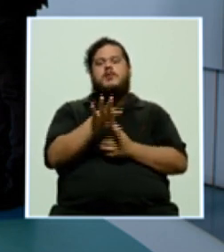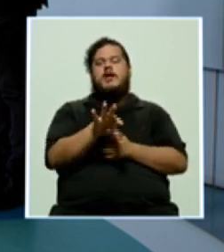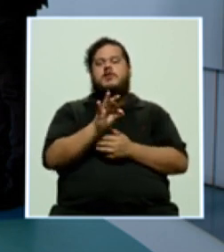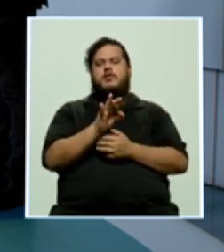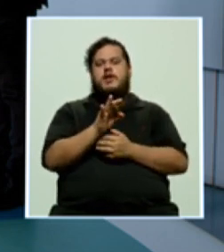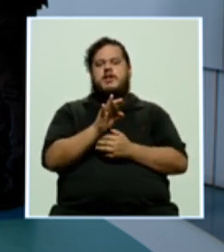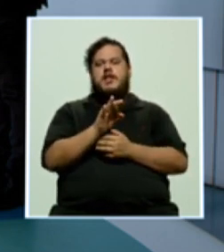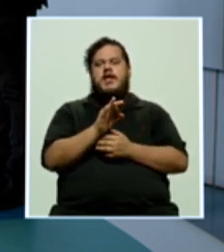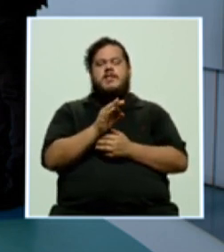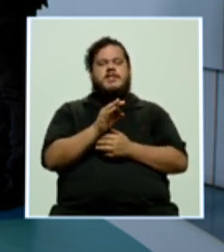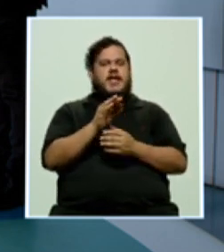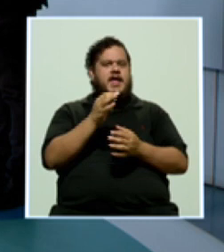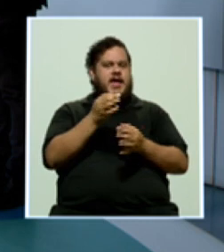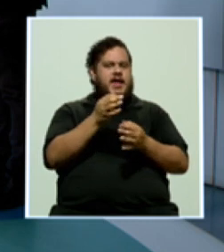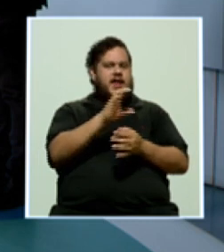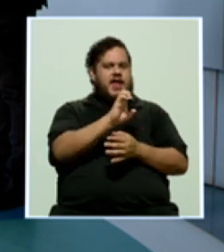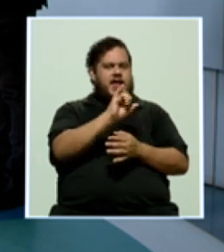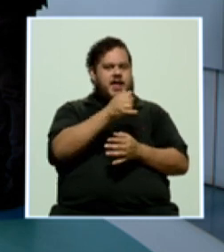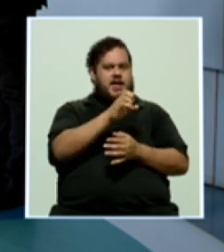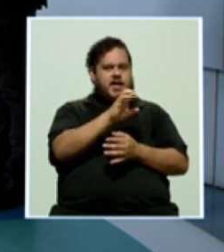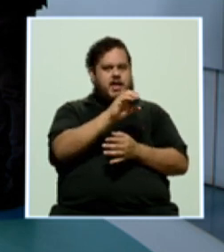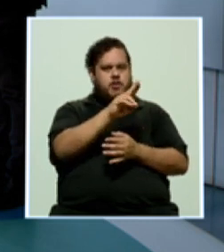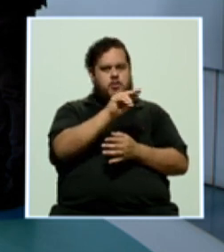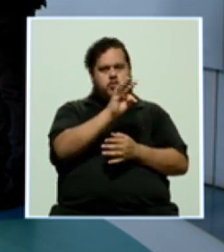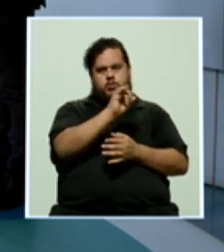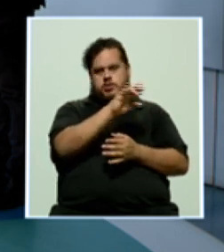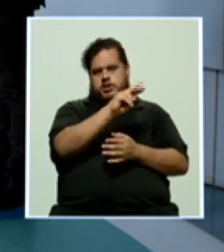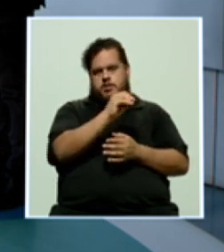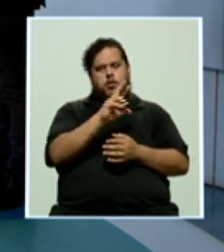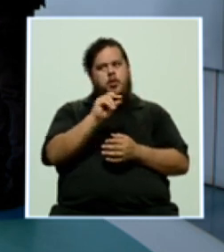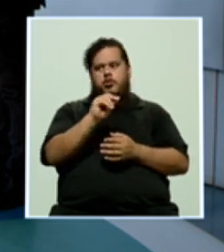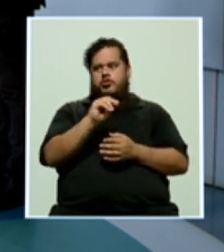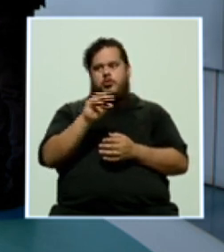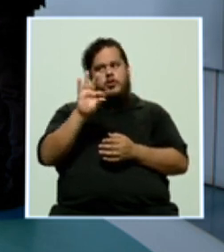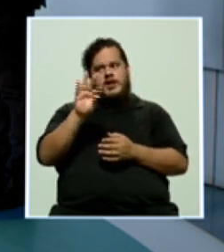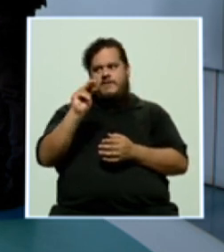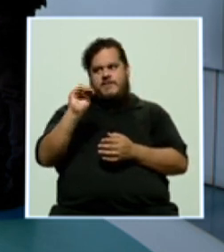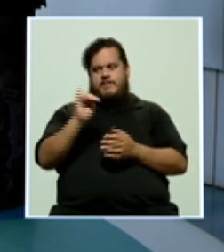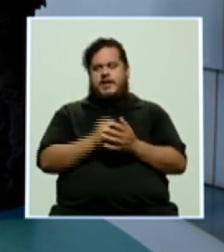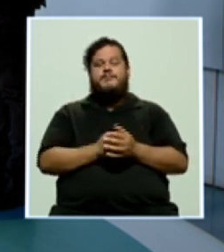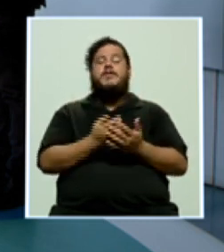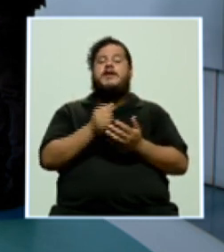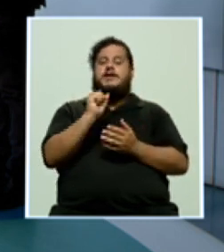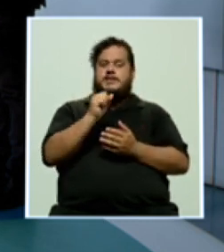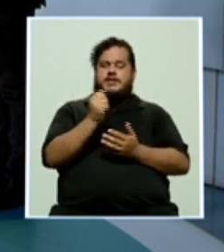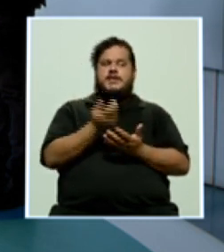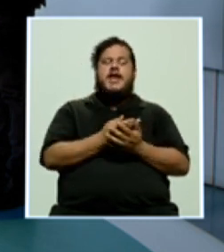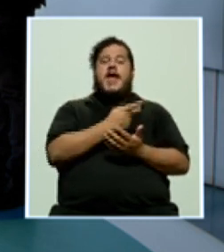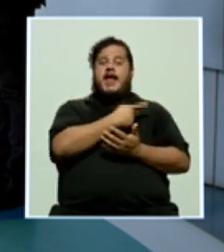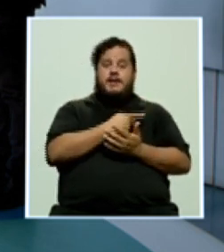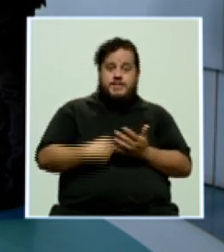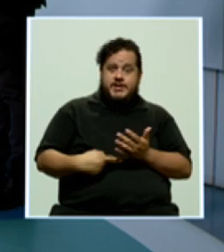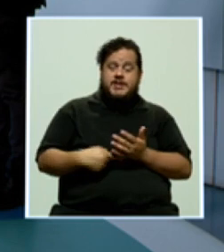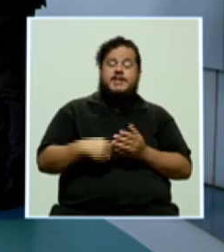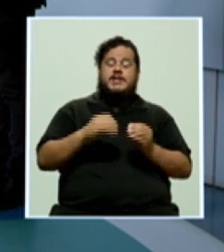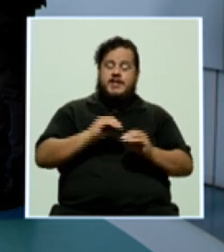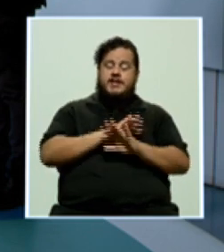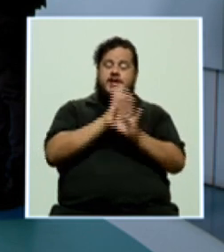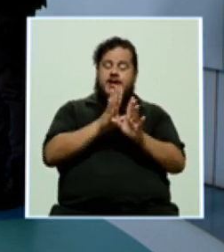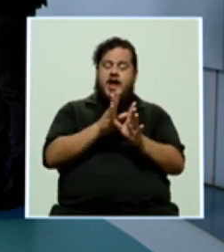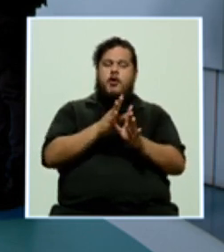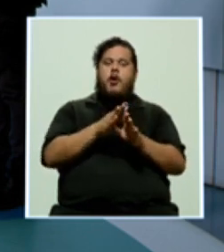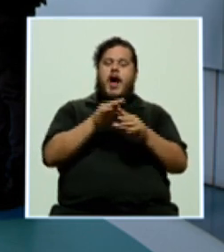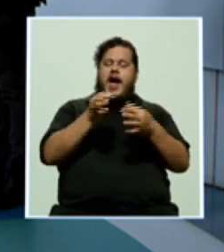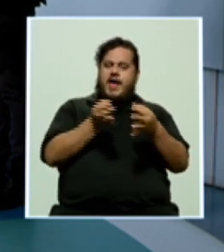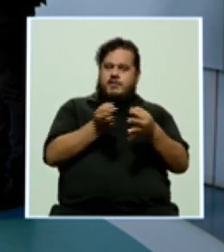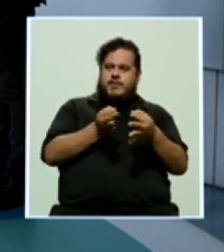del Ejecutivo, no del Fondo. Que se ha vuelto el pilar, además, para el Ejecutivo, porque el Ejecutivo prácticamente ha dado a entender